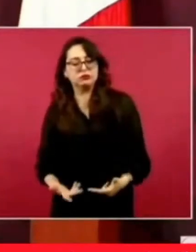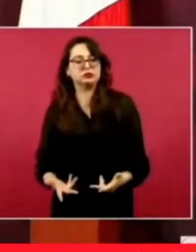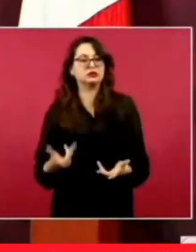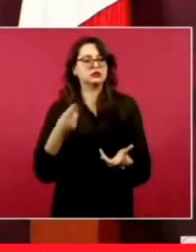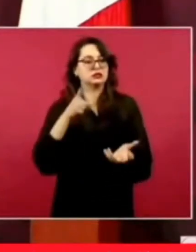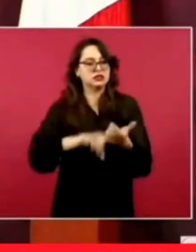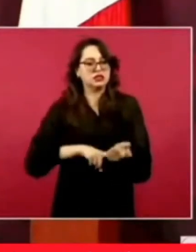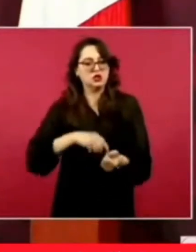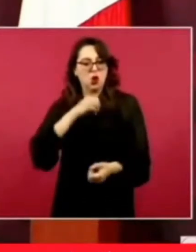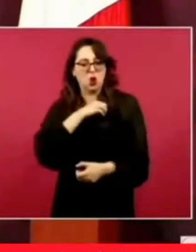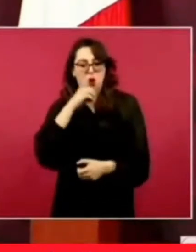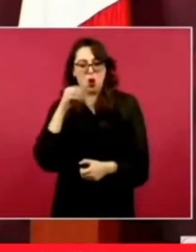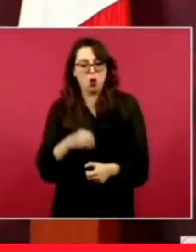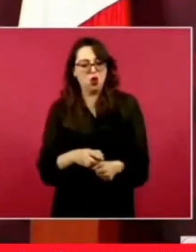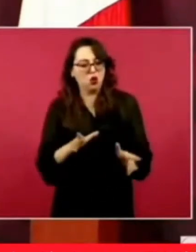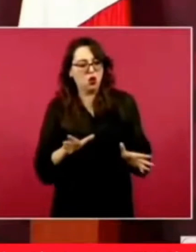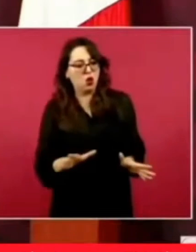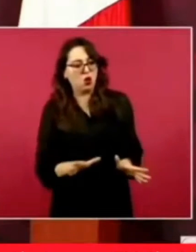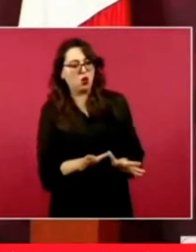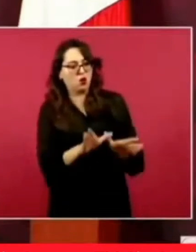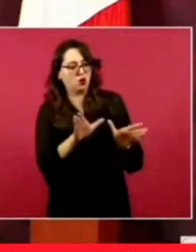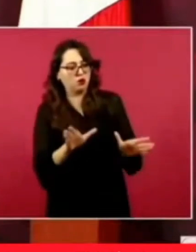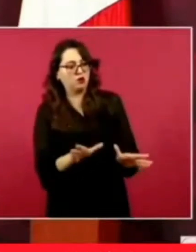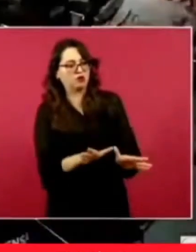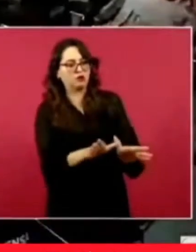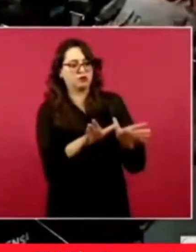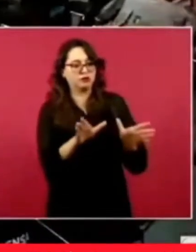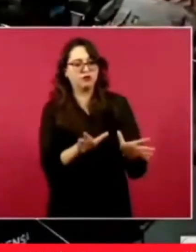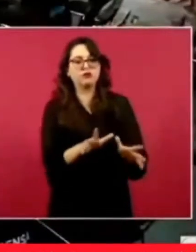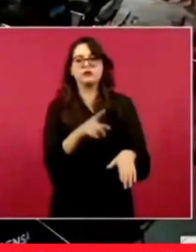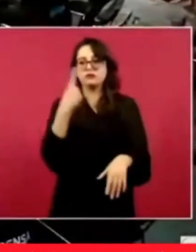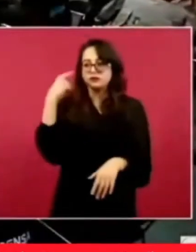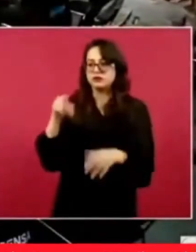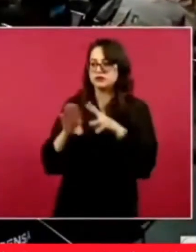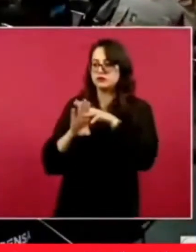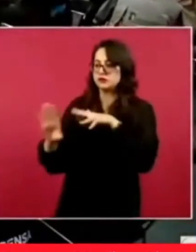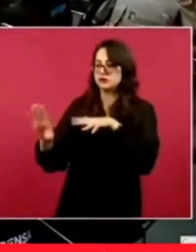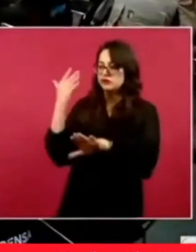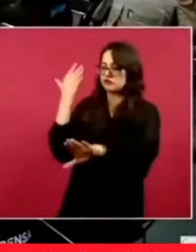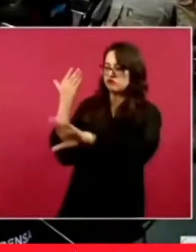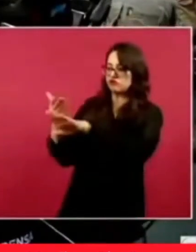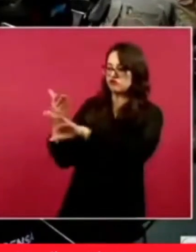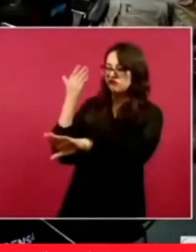odio contra los trabajadores migrantes.